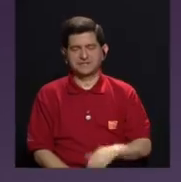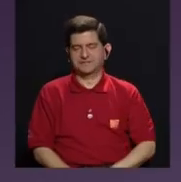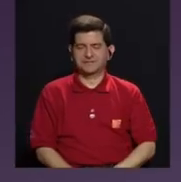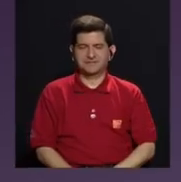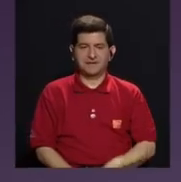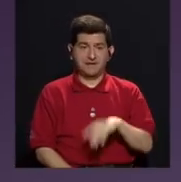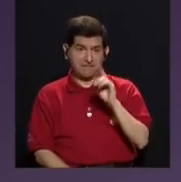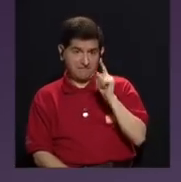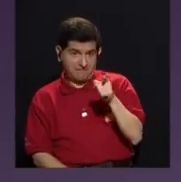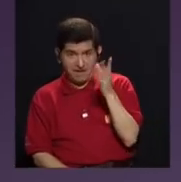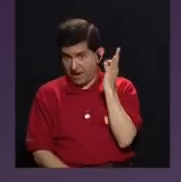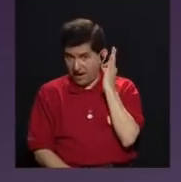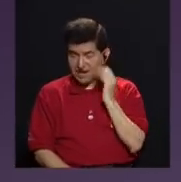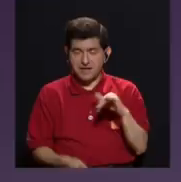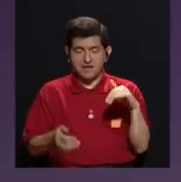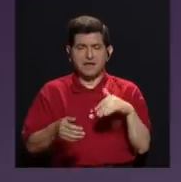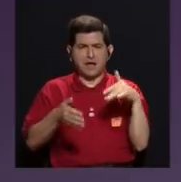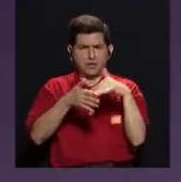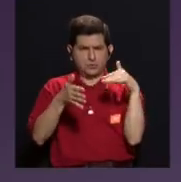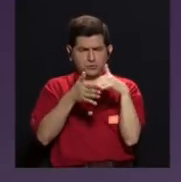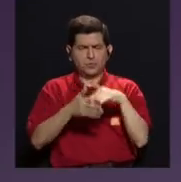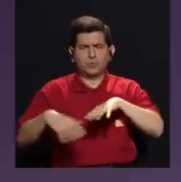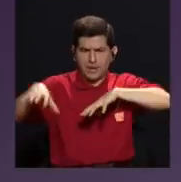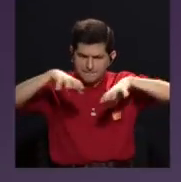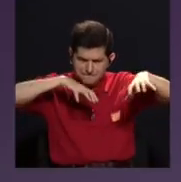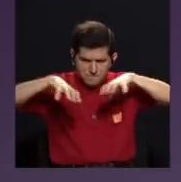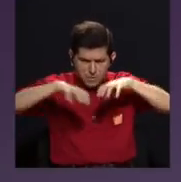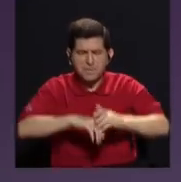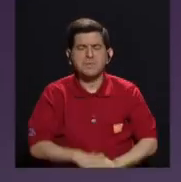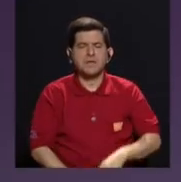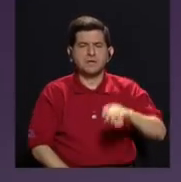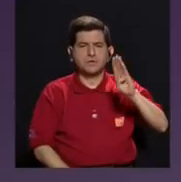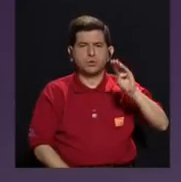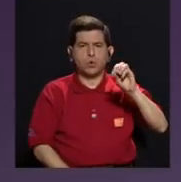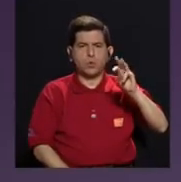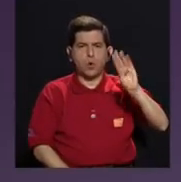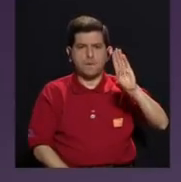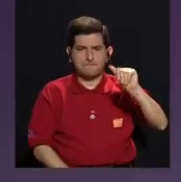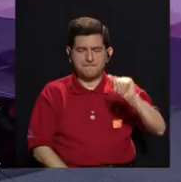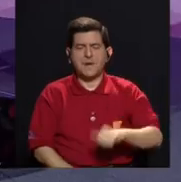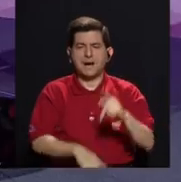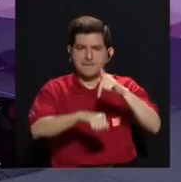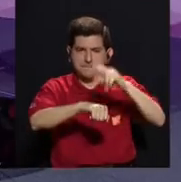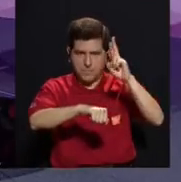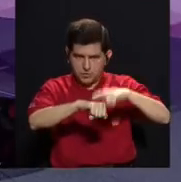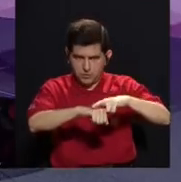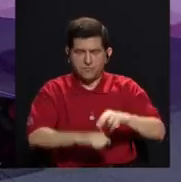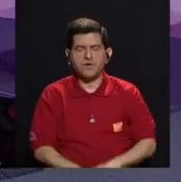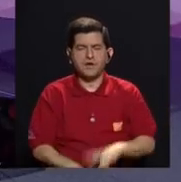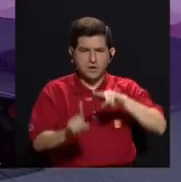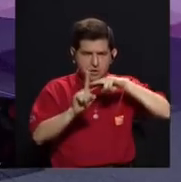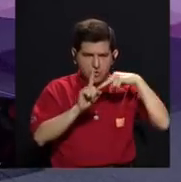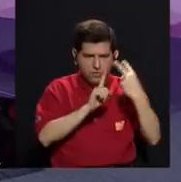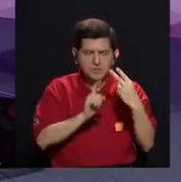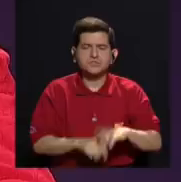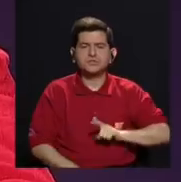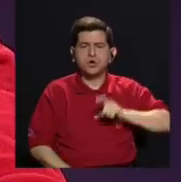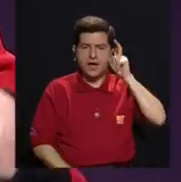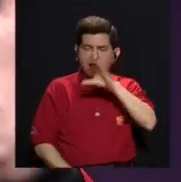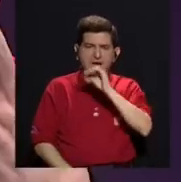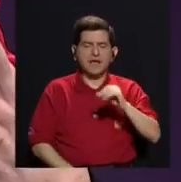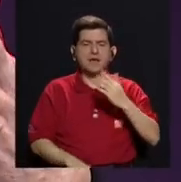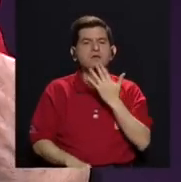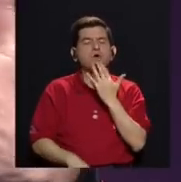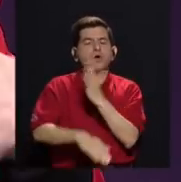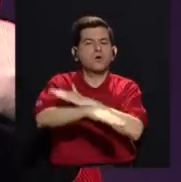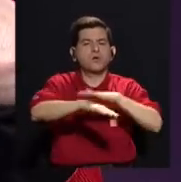ella este es una estudiosa del movimiento de la bomba puertorriqueña una mirada del género y la raza nos